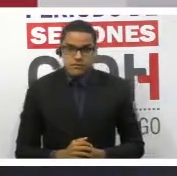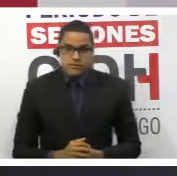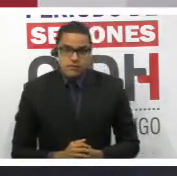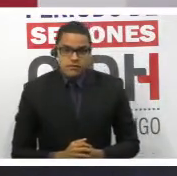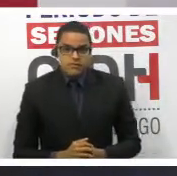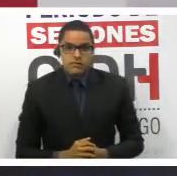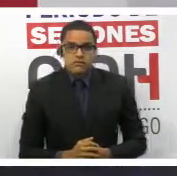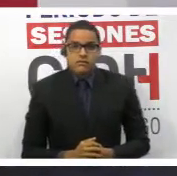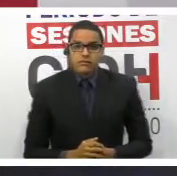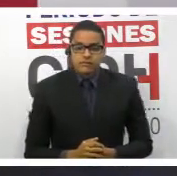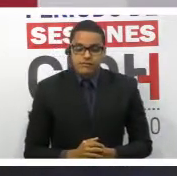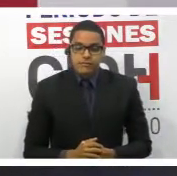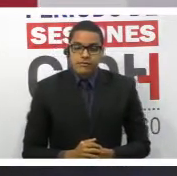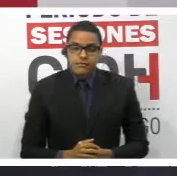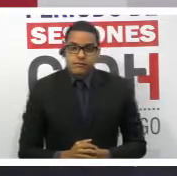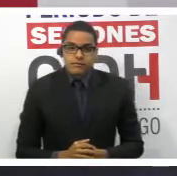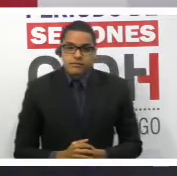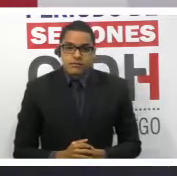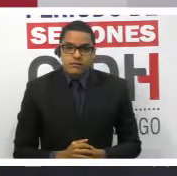lección